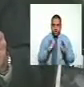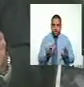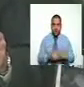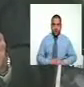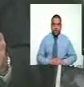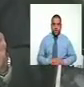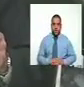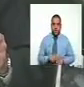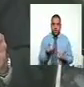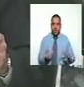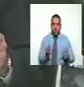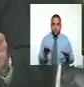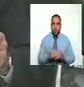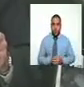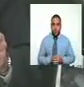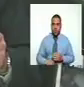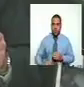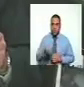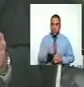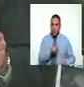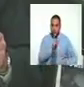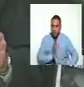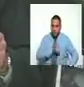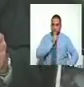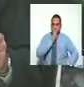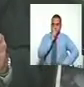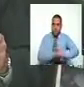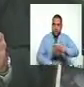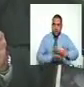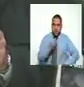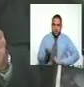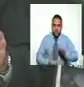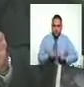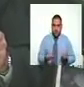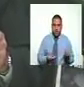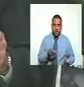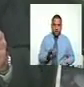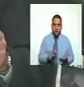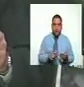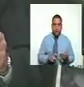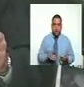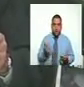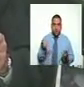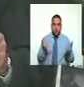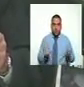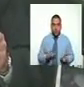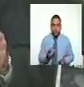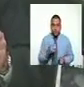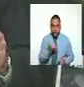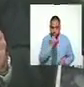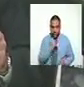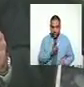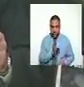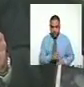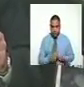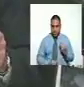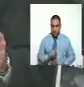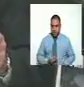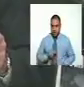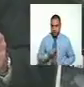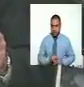ante la asfixia de los impuestos. Crece la desconfianza e incertidumbre. Las clases medias están estancadas y con riesgo